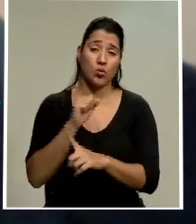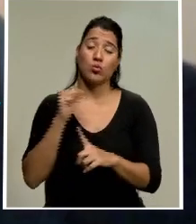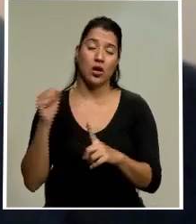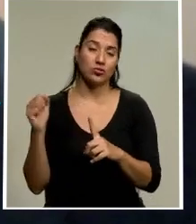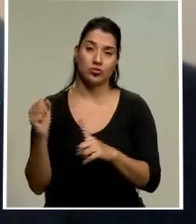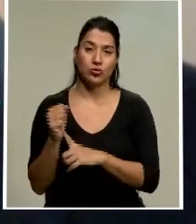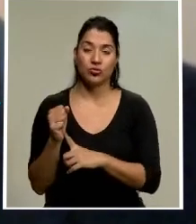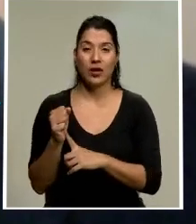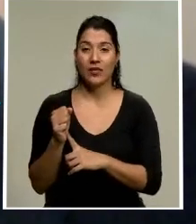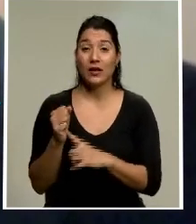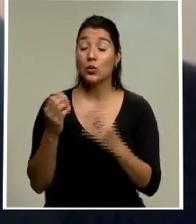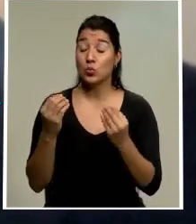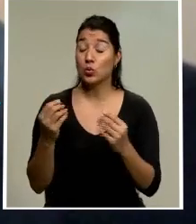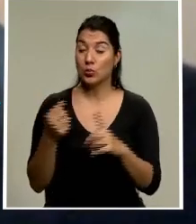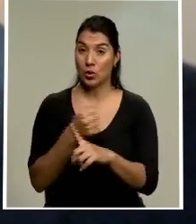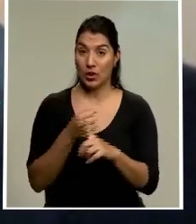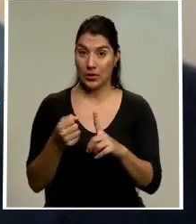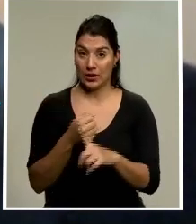sociedad muy violenta.